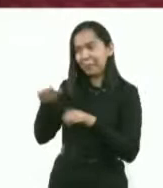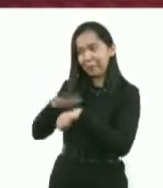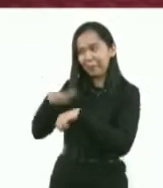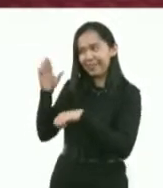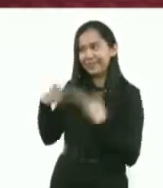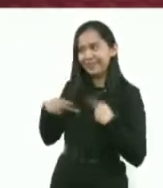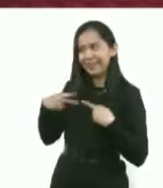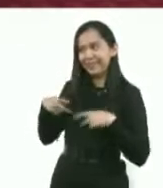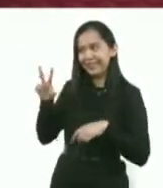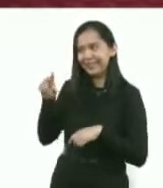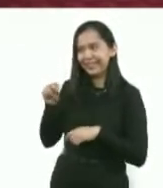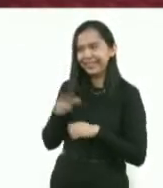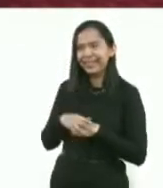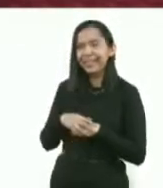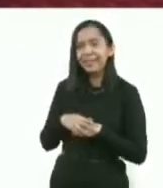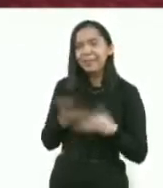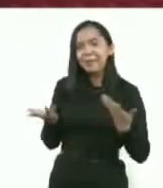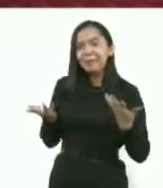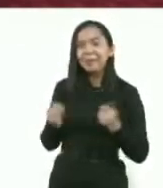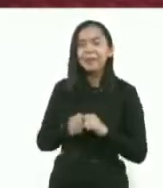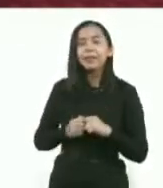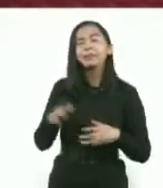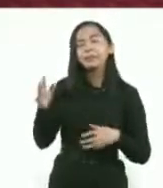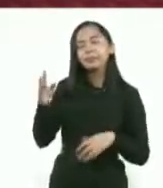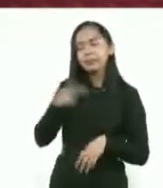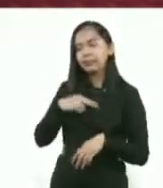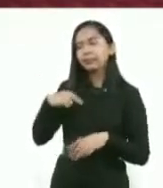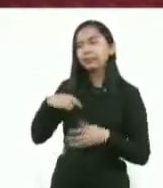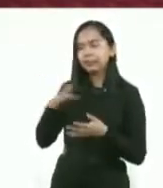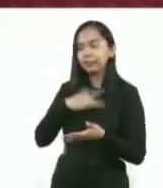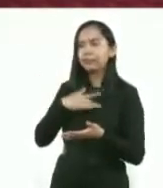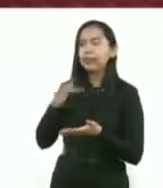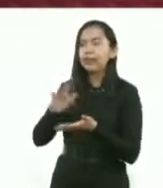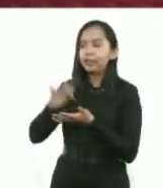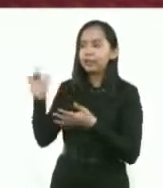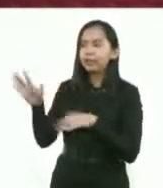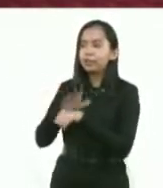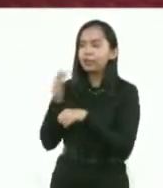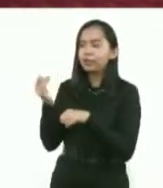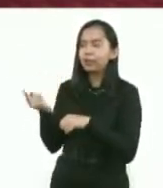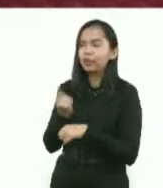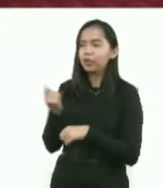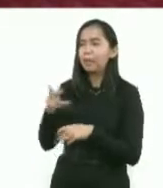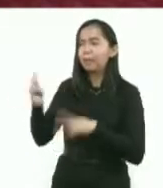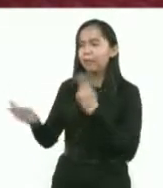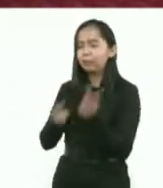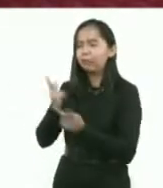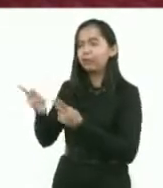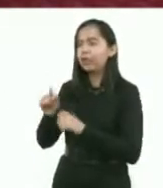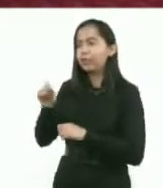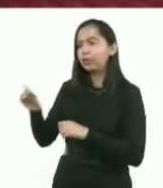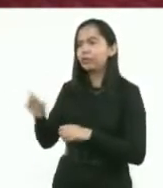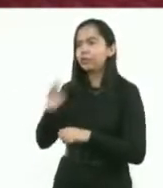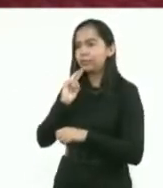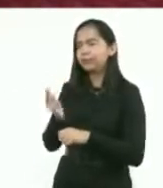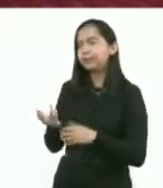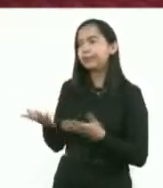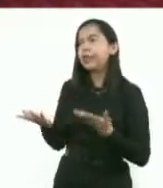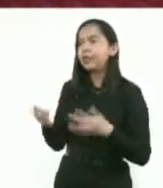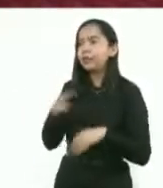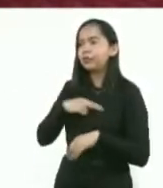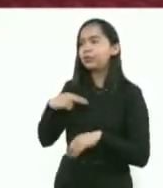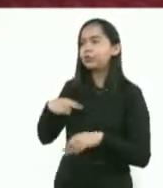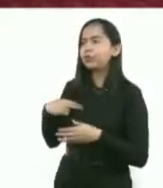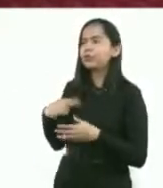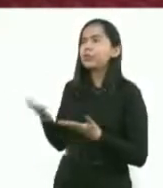De encuesta. No, pues siempre agradecer las encuestas y creo que tenemos una aceptación importante por